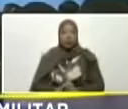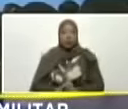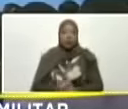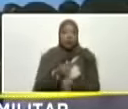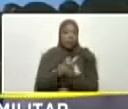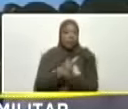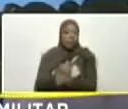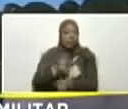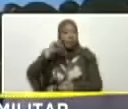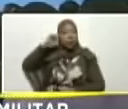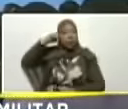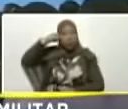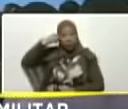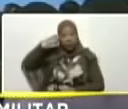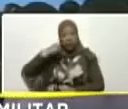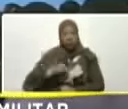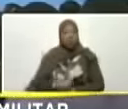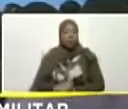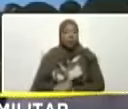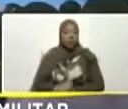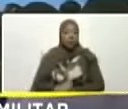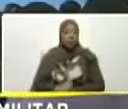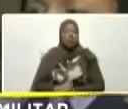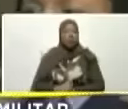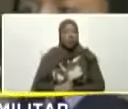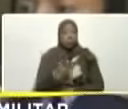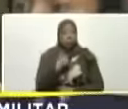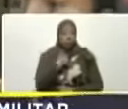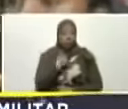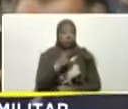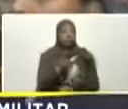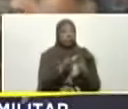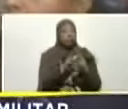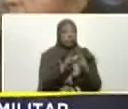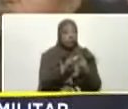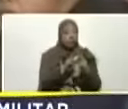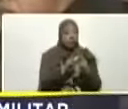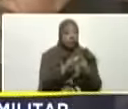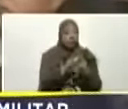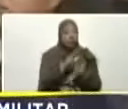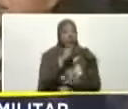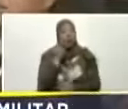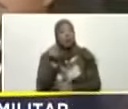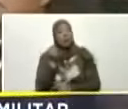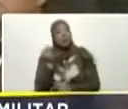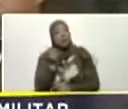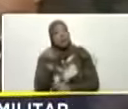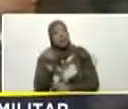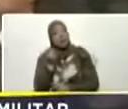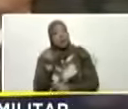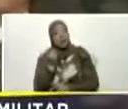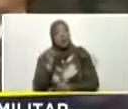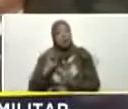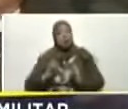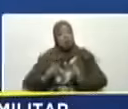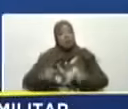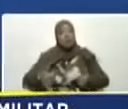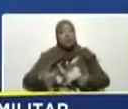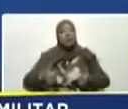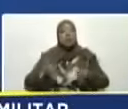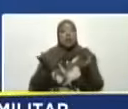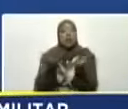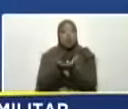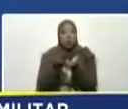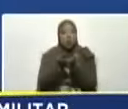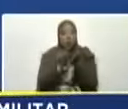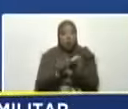Frías. A muchos de ustedes les conocí muy jovencitos, empezando su carrera